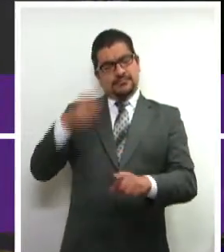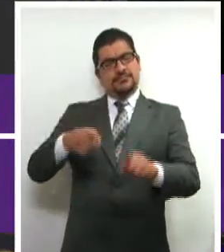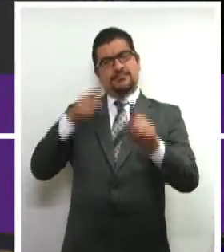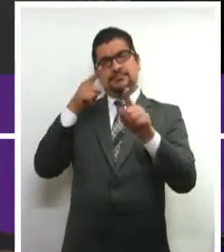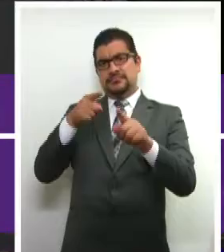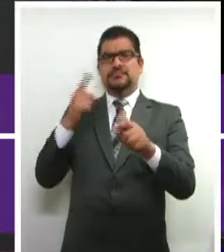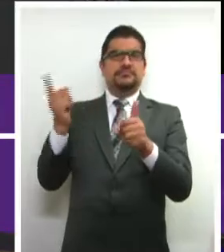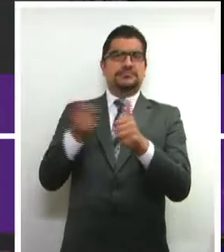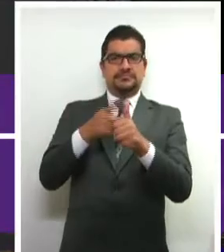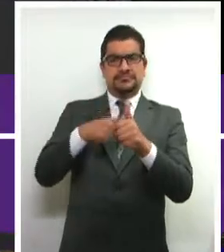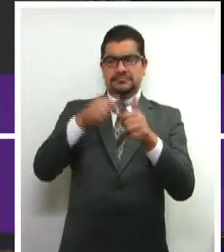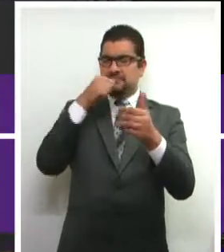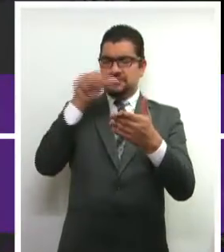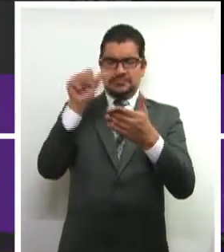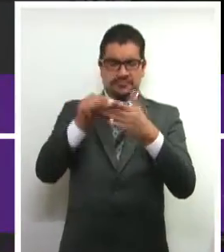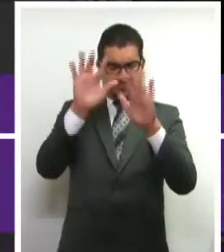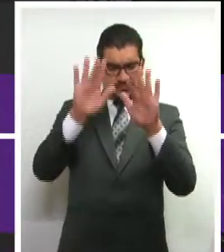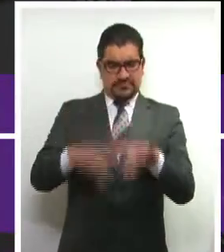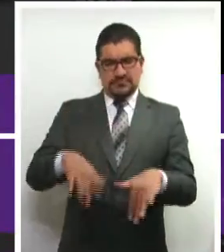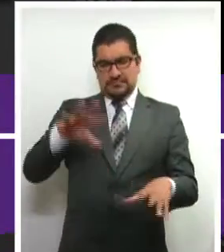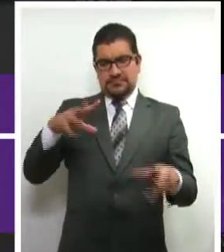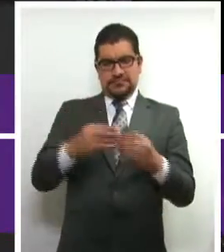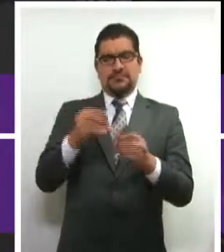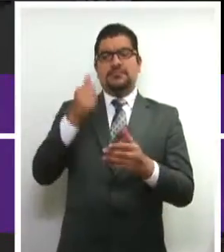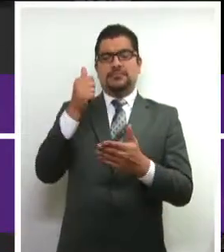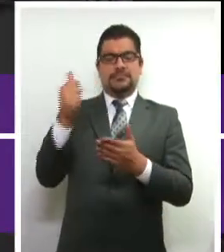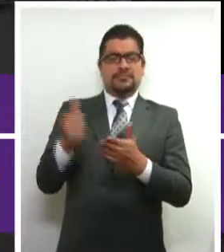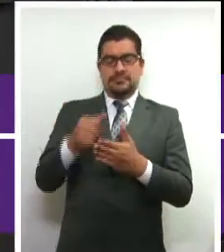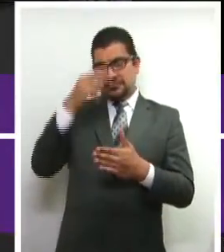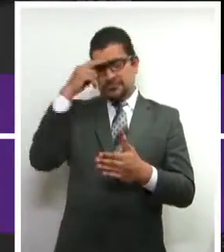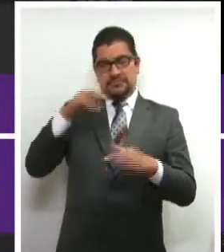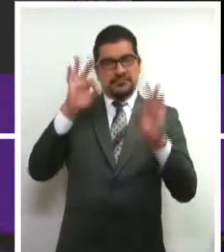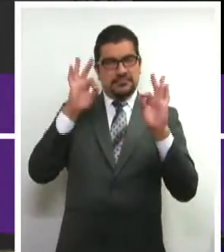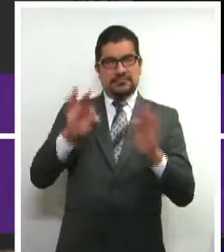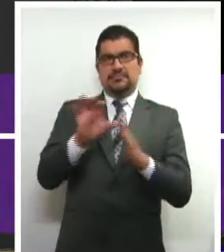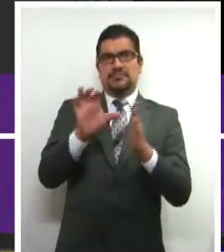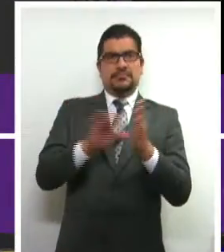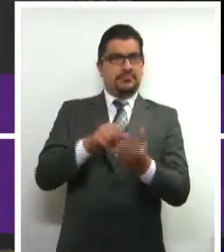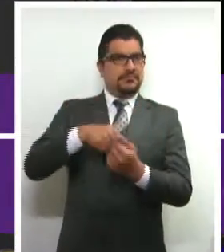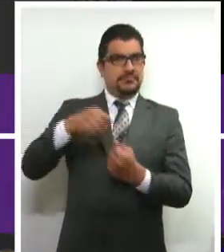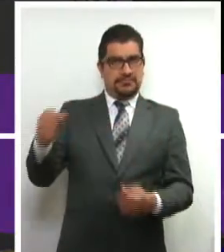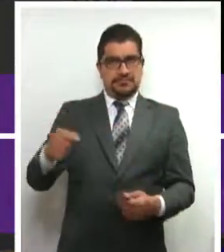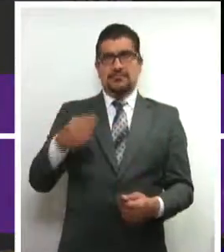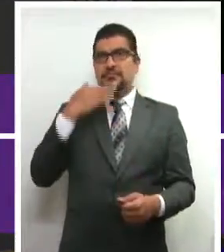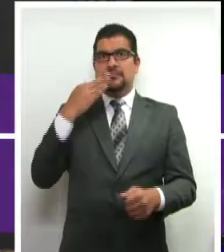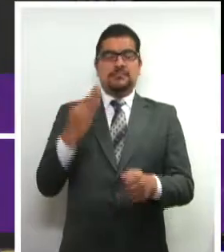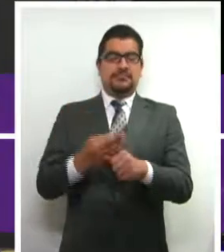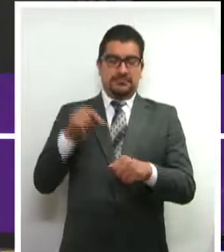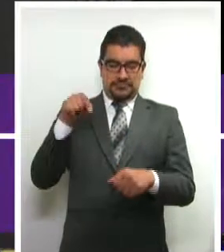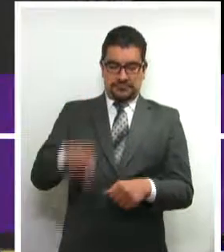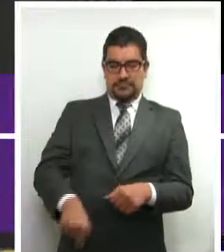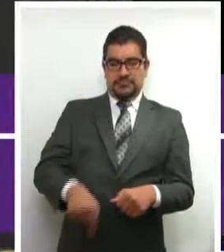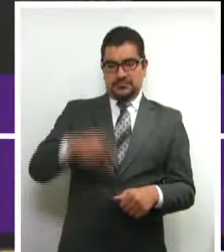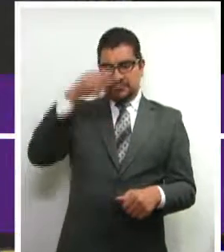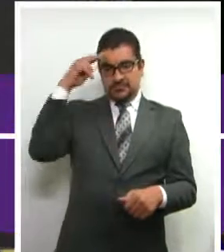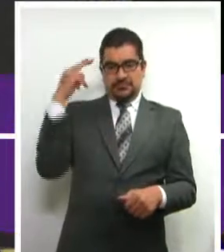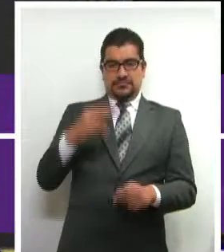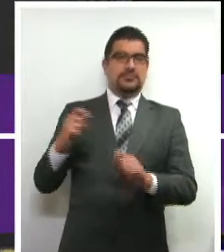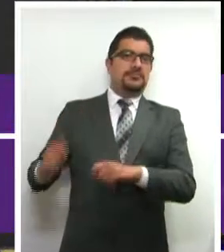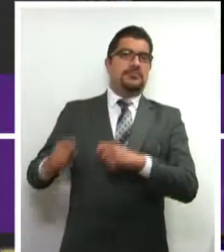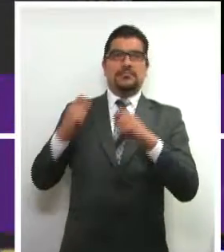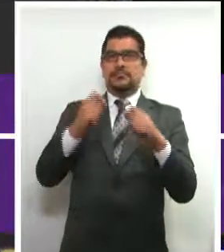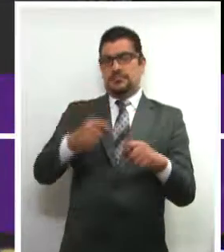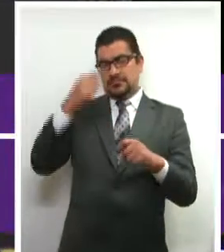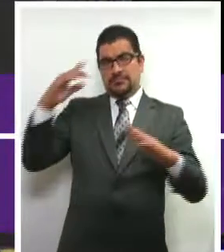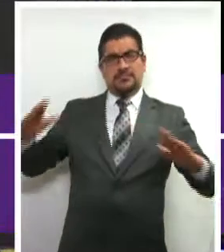esta primera Carta Magna para la Ciudad de México. Por ello, y por ser la Ciudad de México, heredera de la